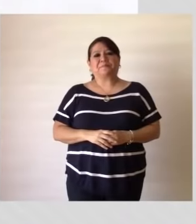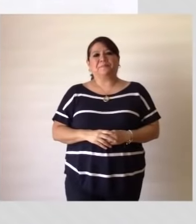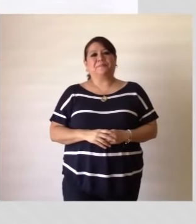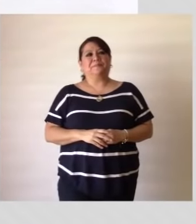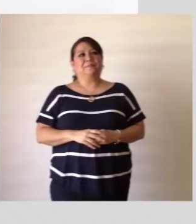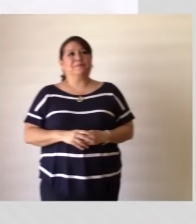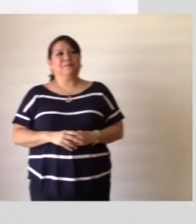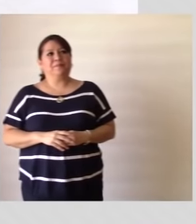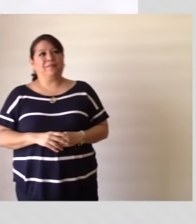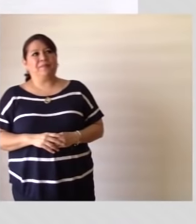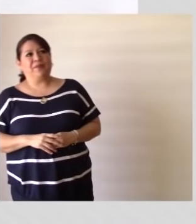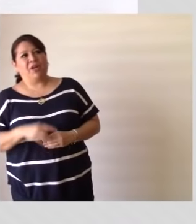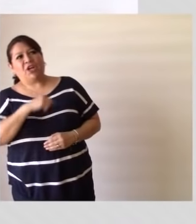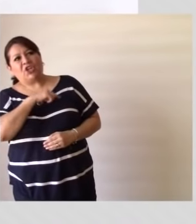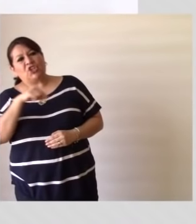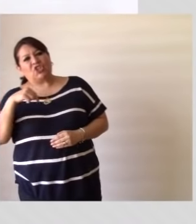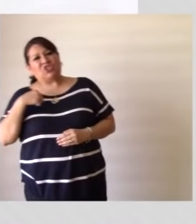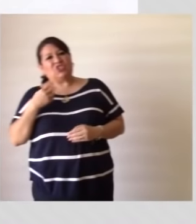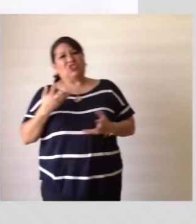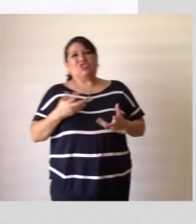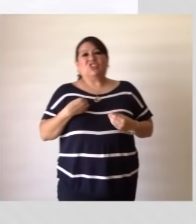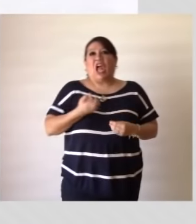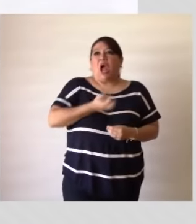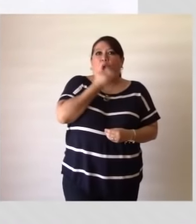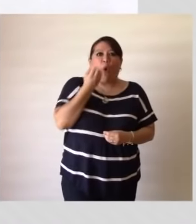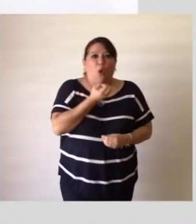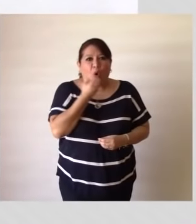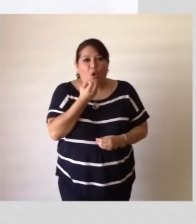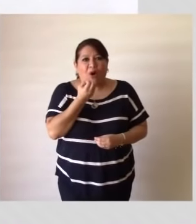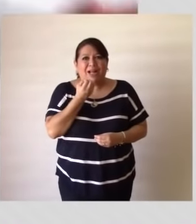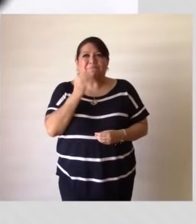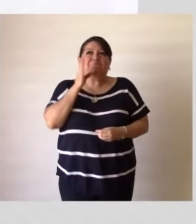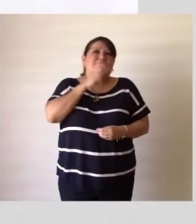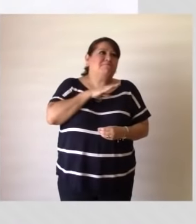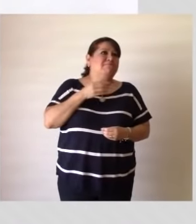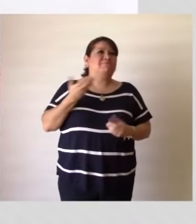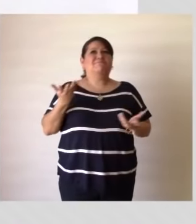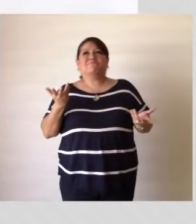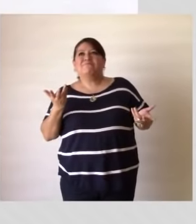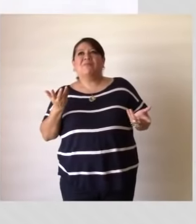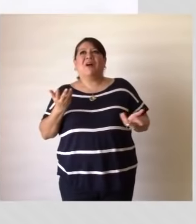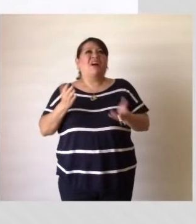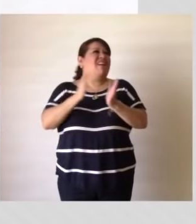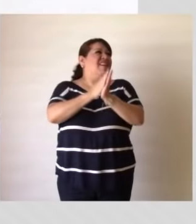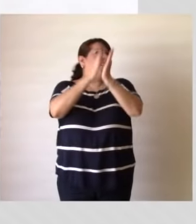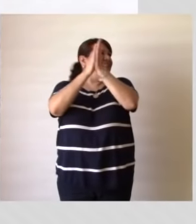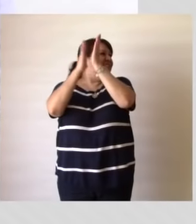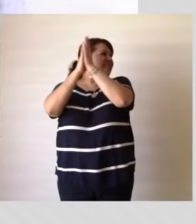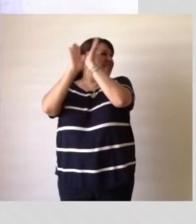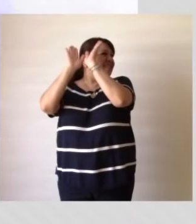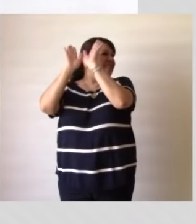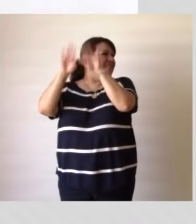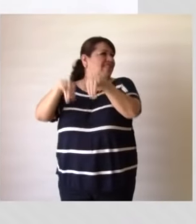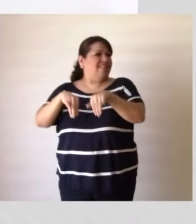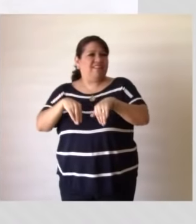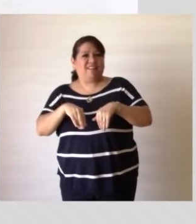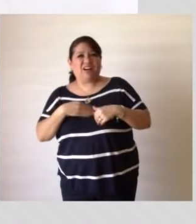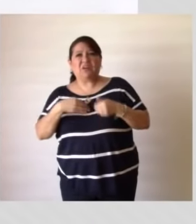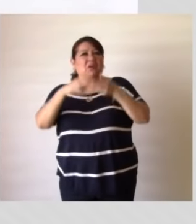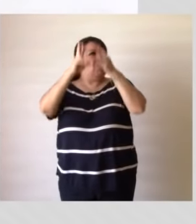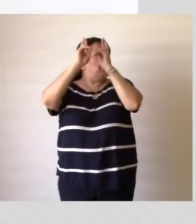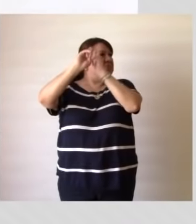oración no estás alabando con todas tus ganas no estás honrando a dios con todo todas tus fuerzas